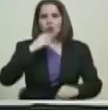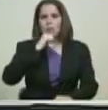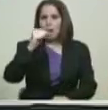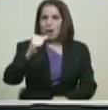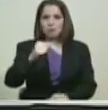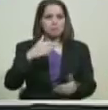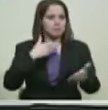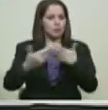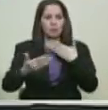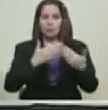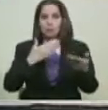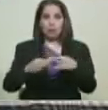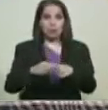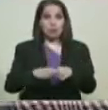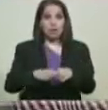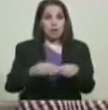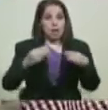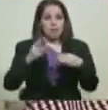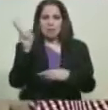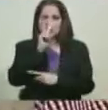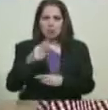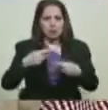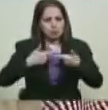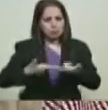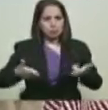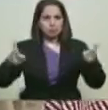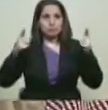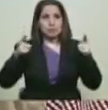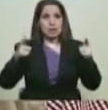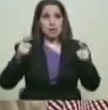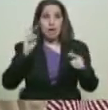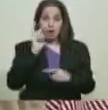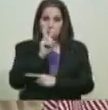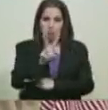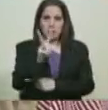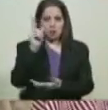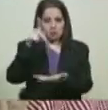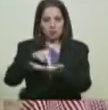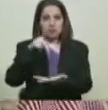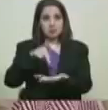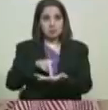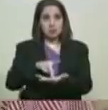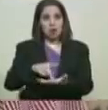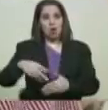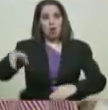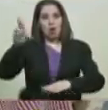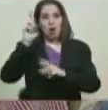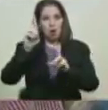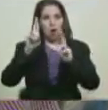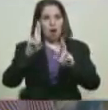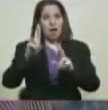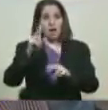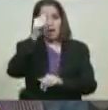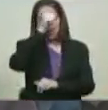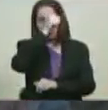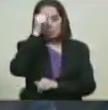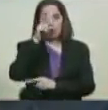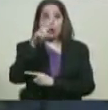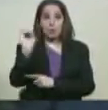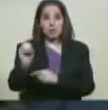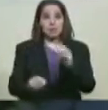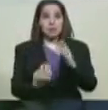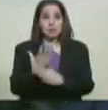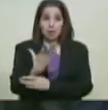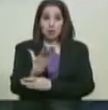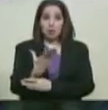abierta a los observadores internacionales. Bienvenidos y ojalá el domingo 20 de mayo tengamos